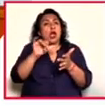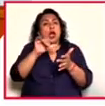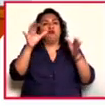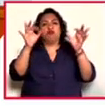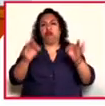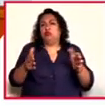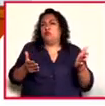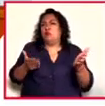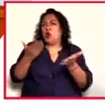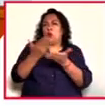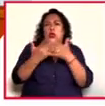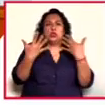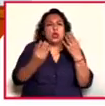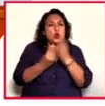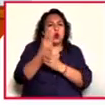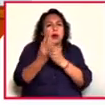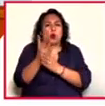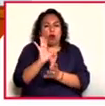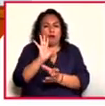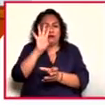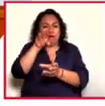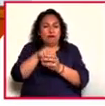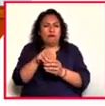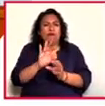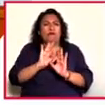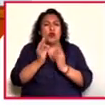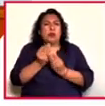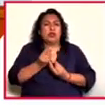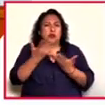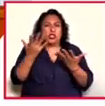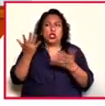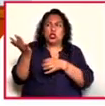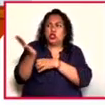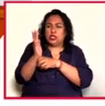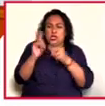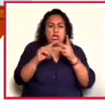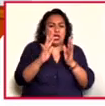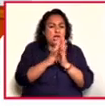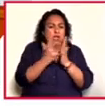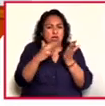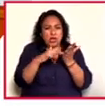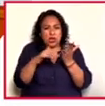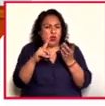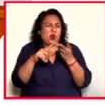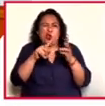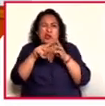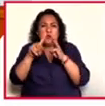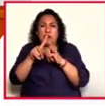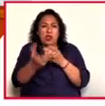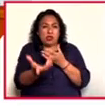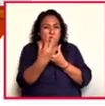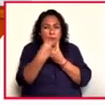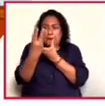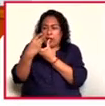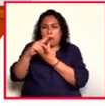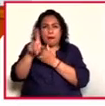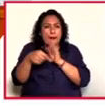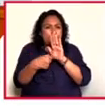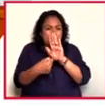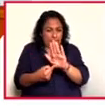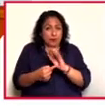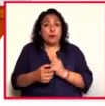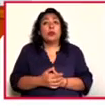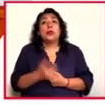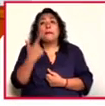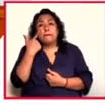integra recursos y lenguajes propios del cine, la literatura y otras artes. Viendo como, buscando